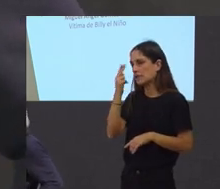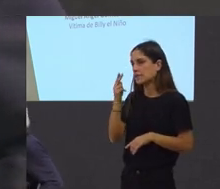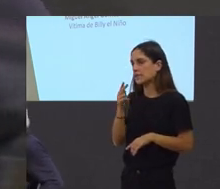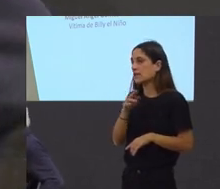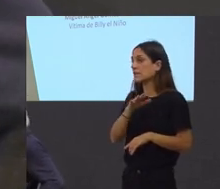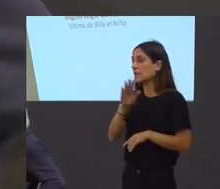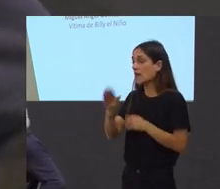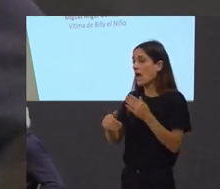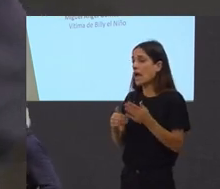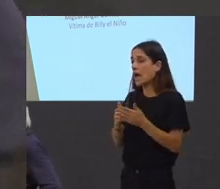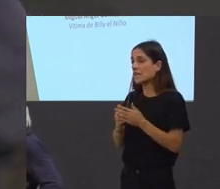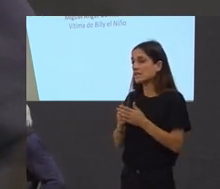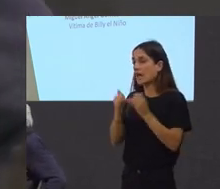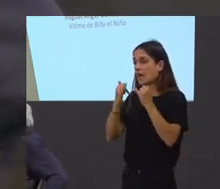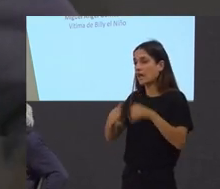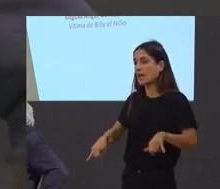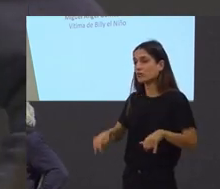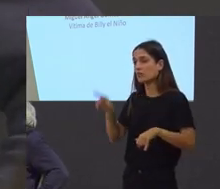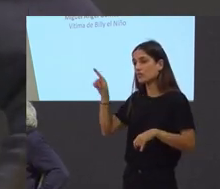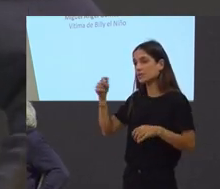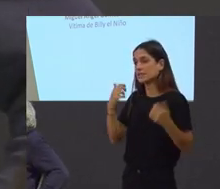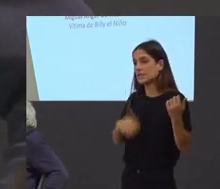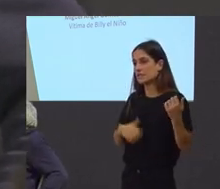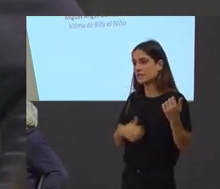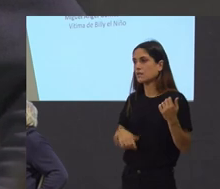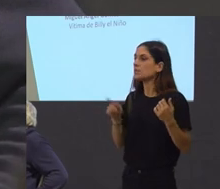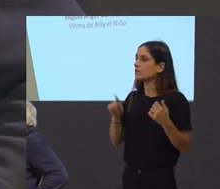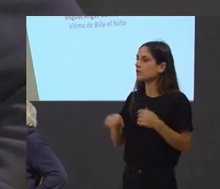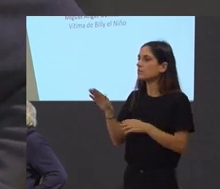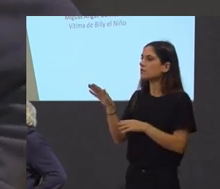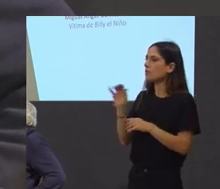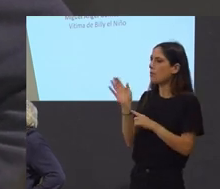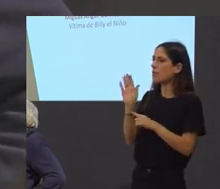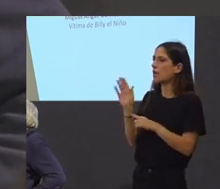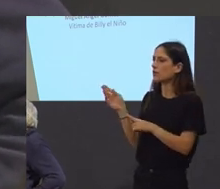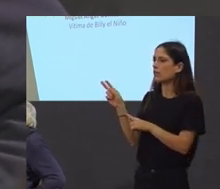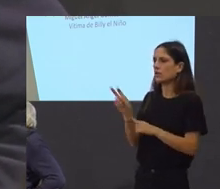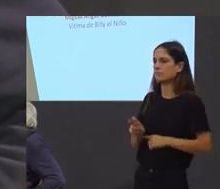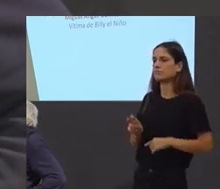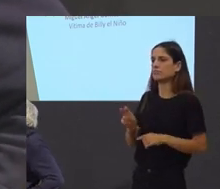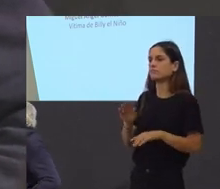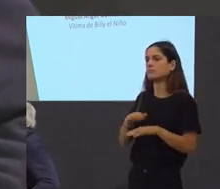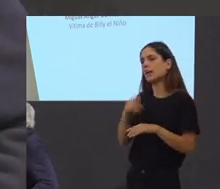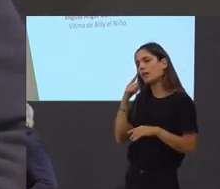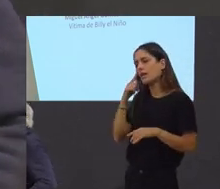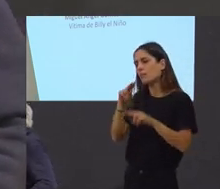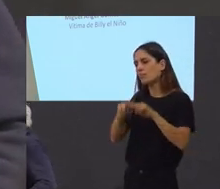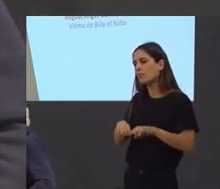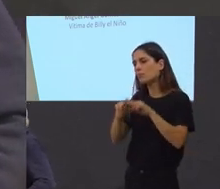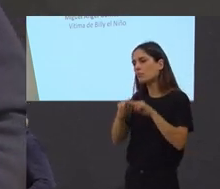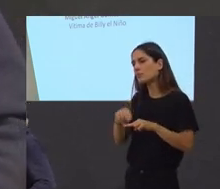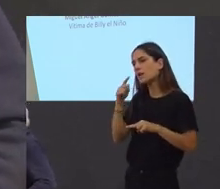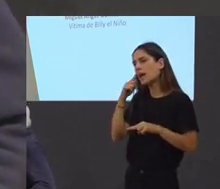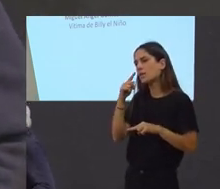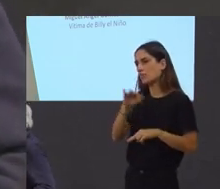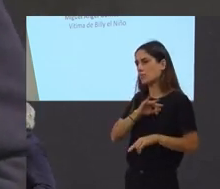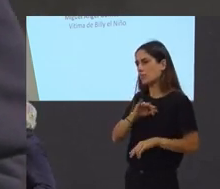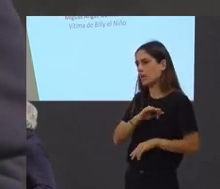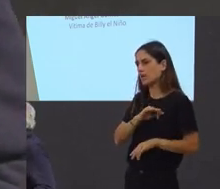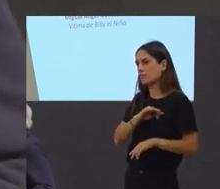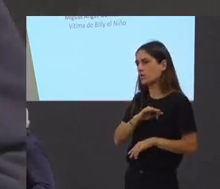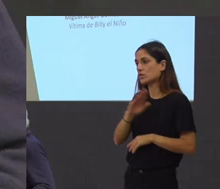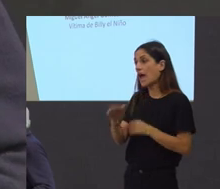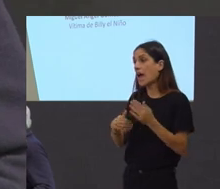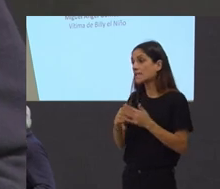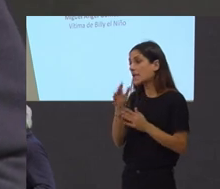del premio de derechos humanos efectiva de sevilla y ahora me parece que está en el proceso de selección de los goya y tal y cual es